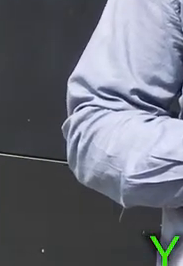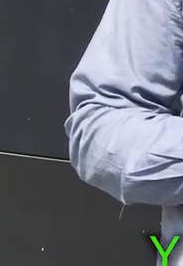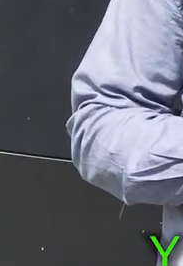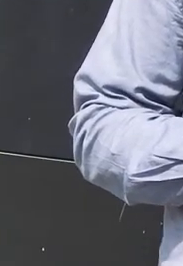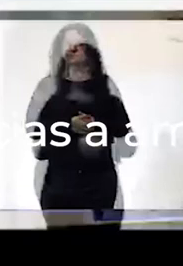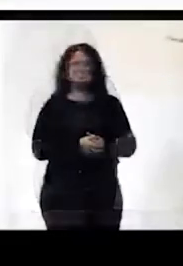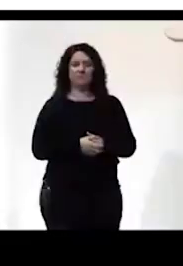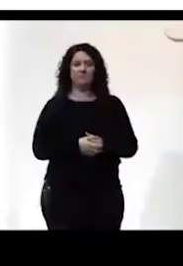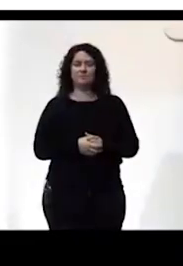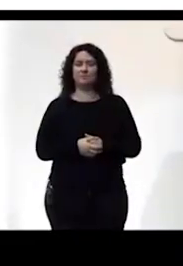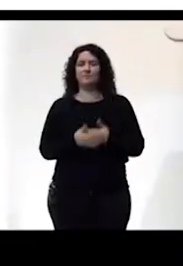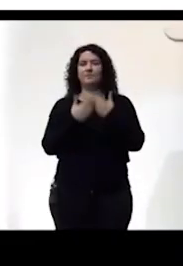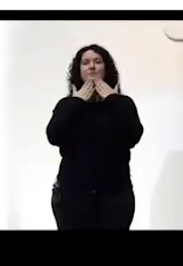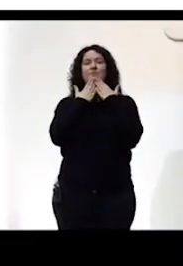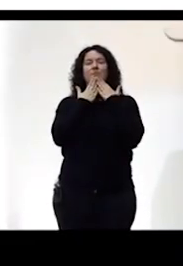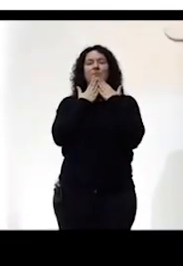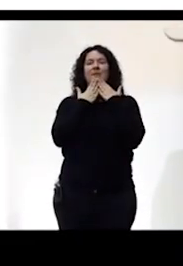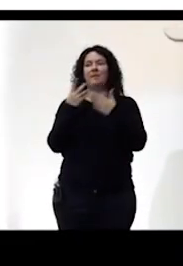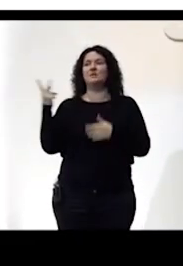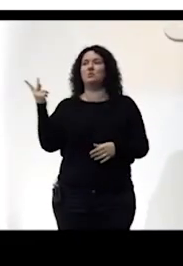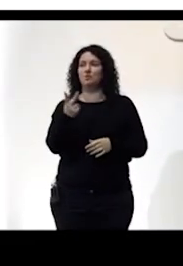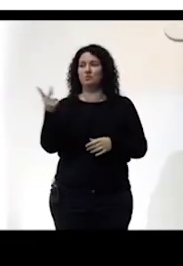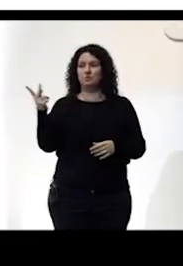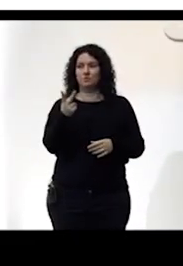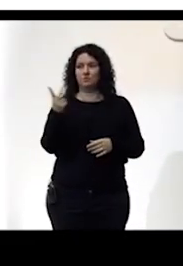Banc Sabadell. Muchas gracias a ambos por su